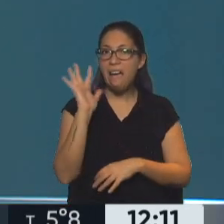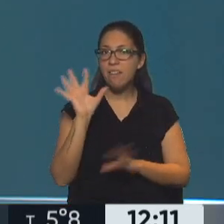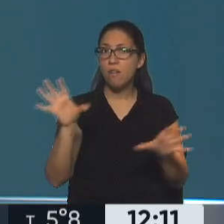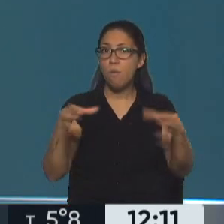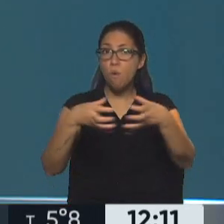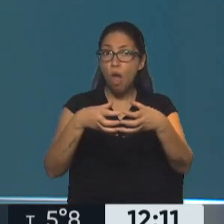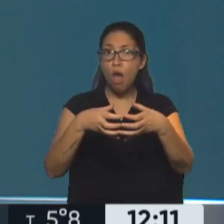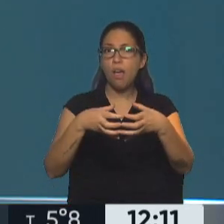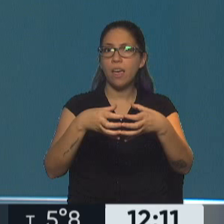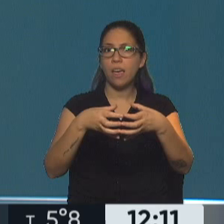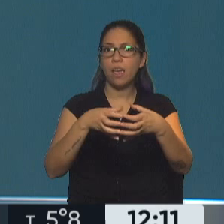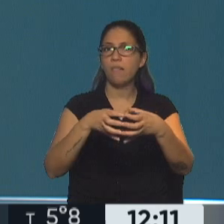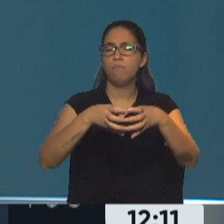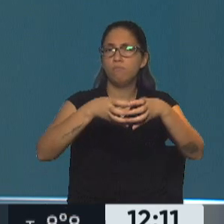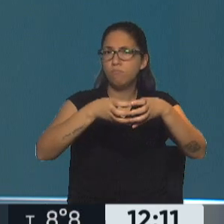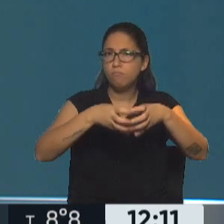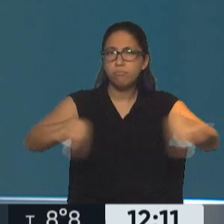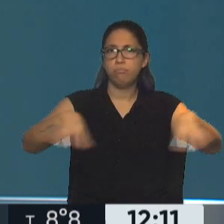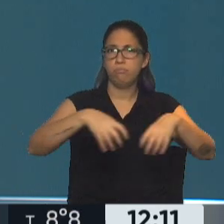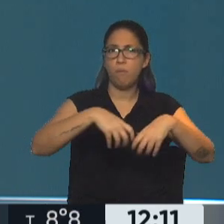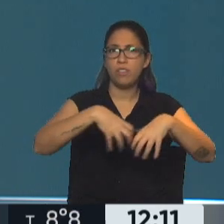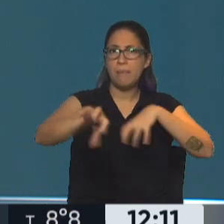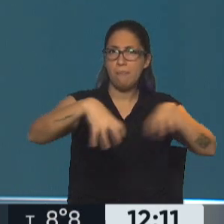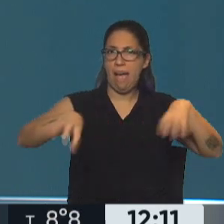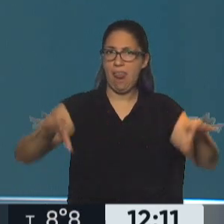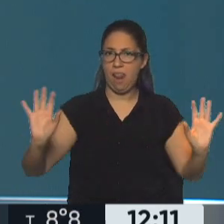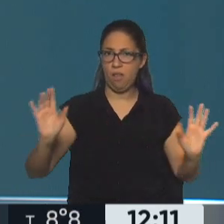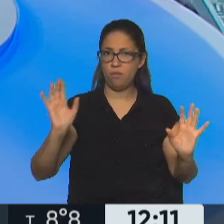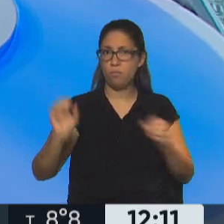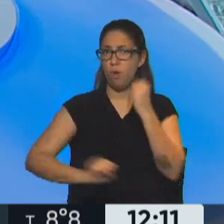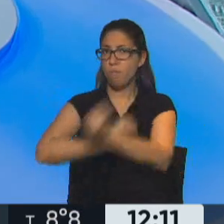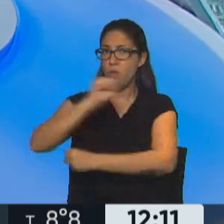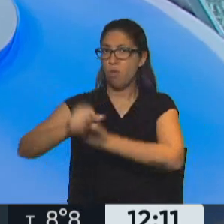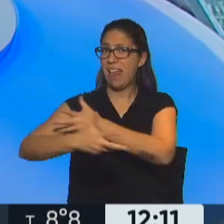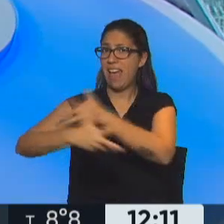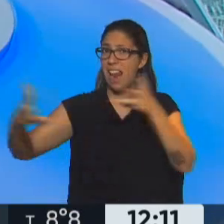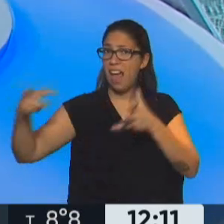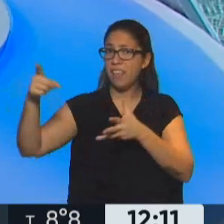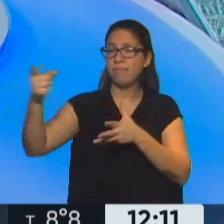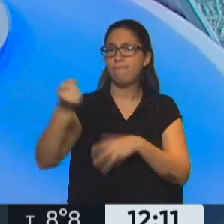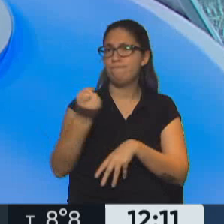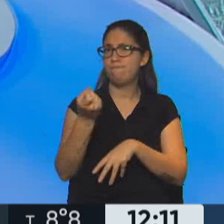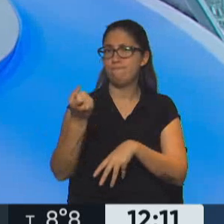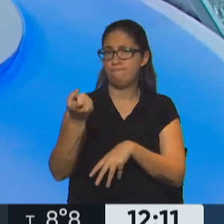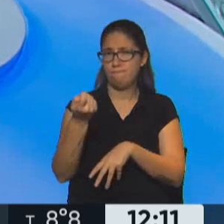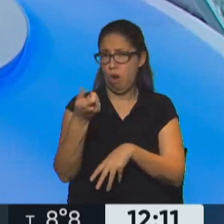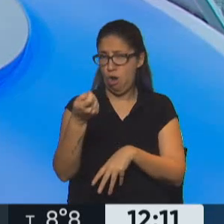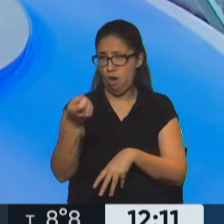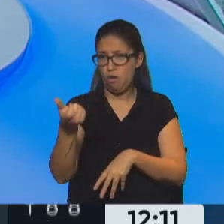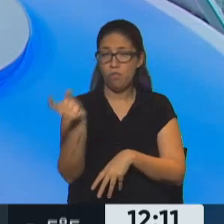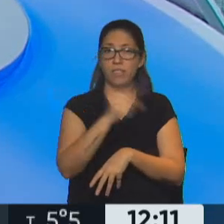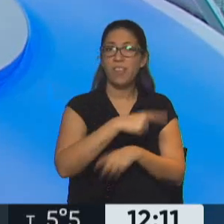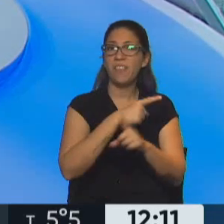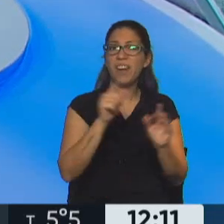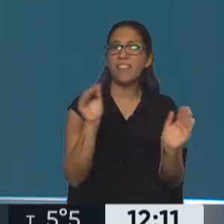bloque que está apostando una devaluación. Y cuando digo romper ese bloque me refiero a los grandes productores que son contados en relación a los